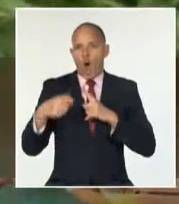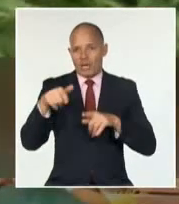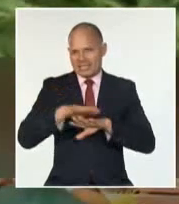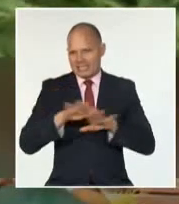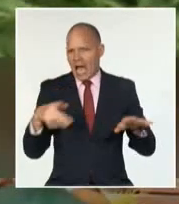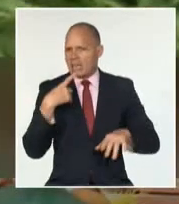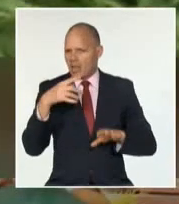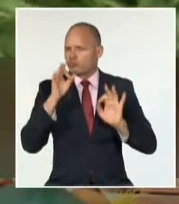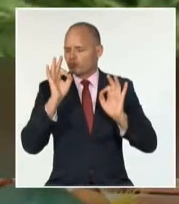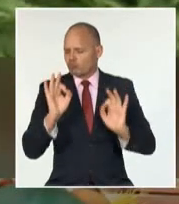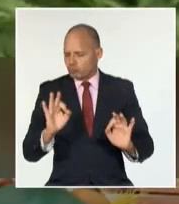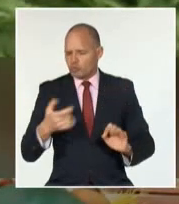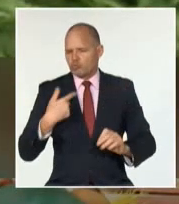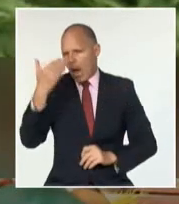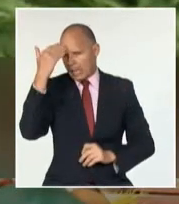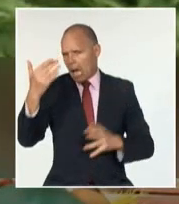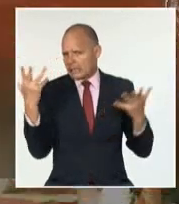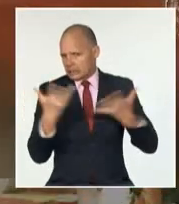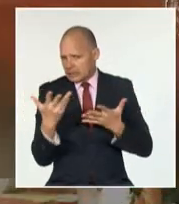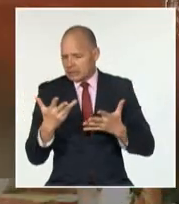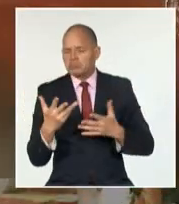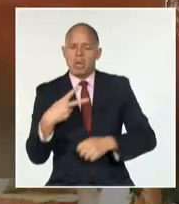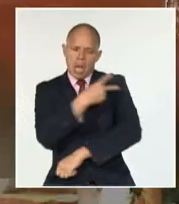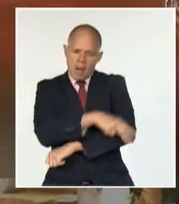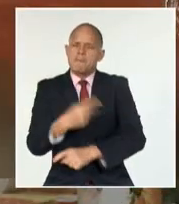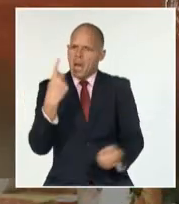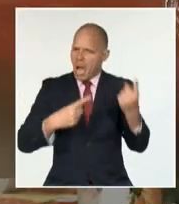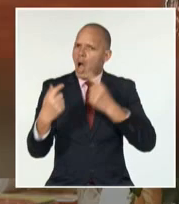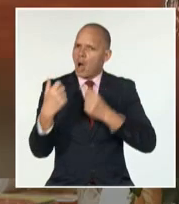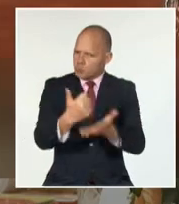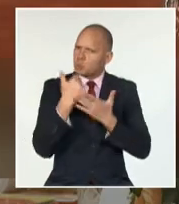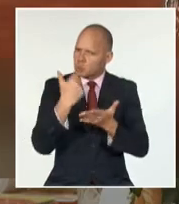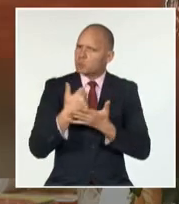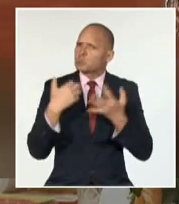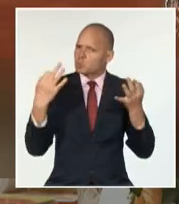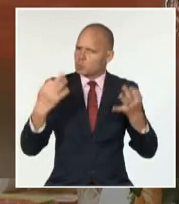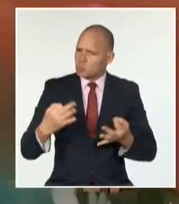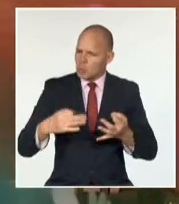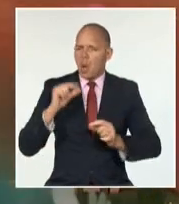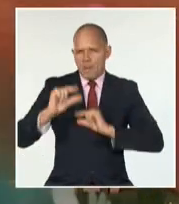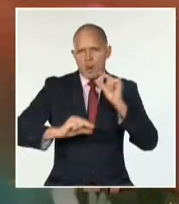sincero agradecimiento a naciones amigas que apoyan el impulso modernizador de China.